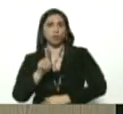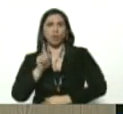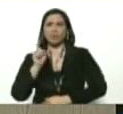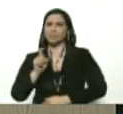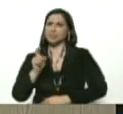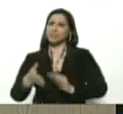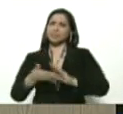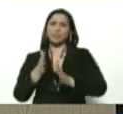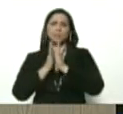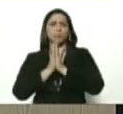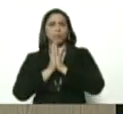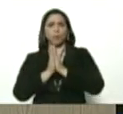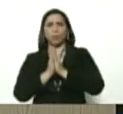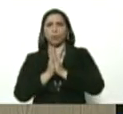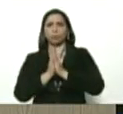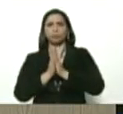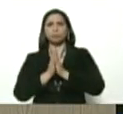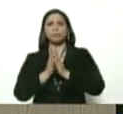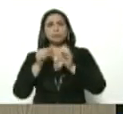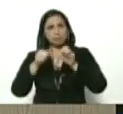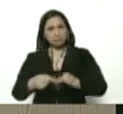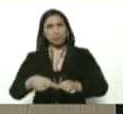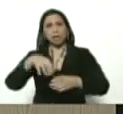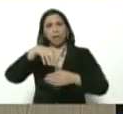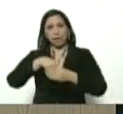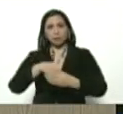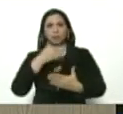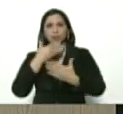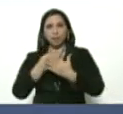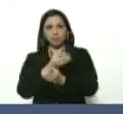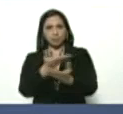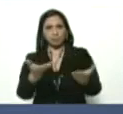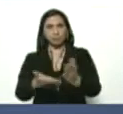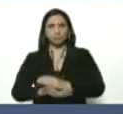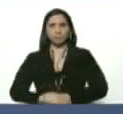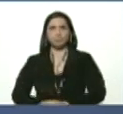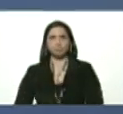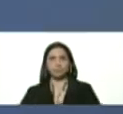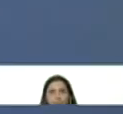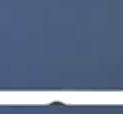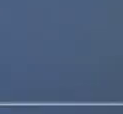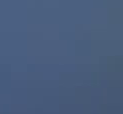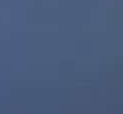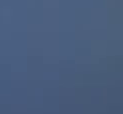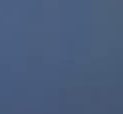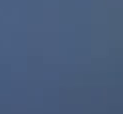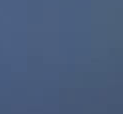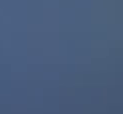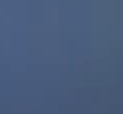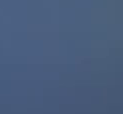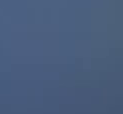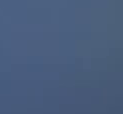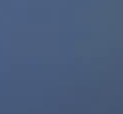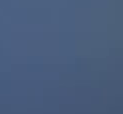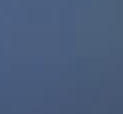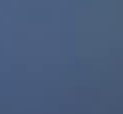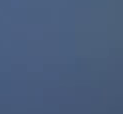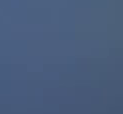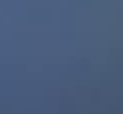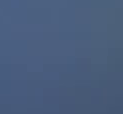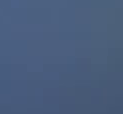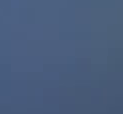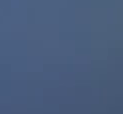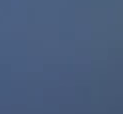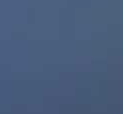por favor no salga de su casa muchísimas gracias actualizado el parte de la comisión presidencial para la atención